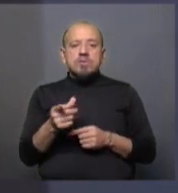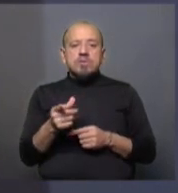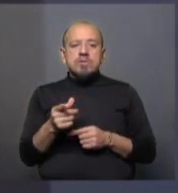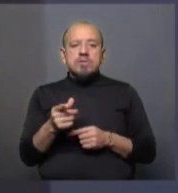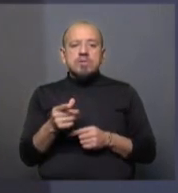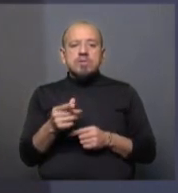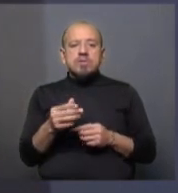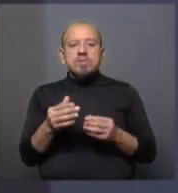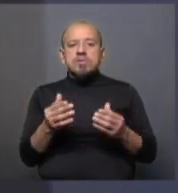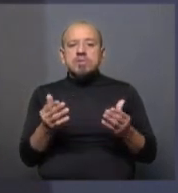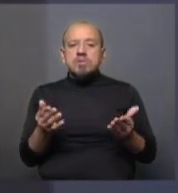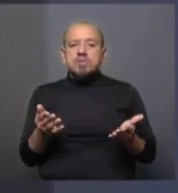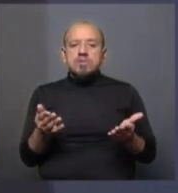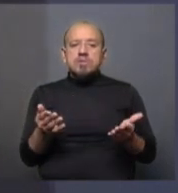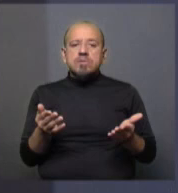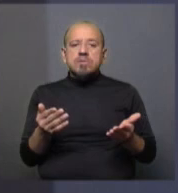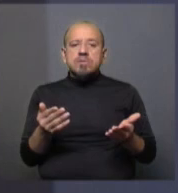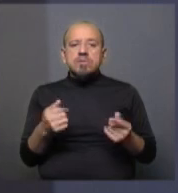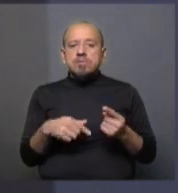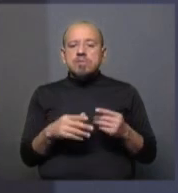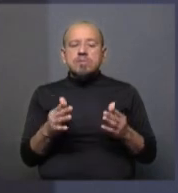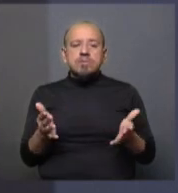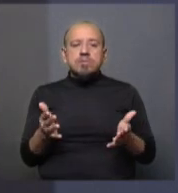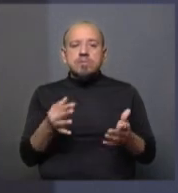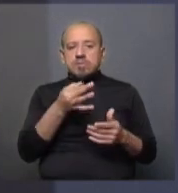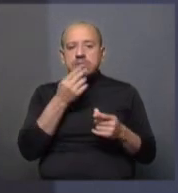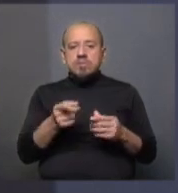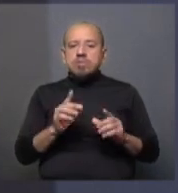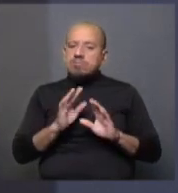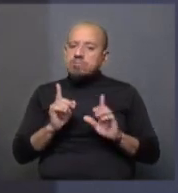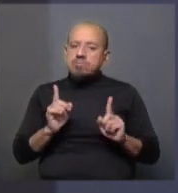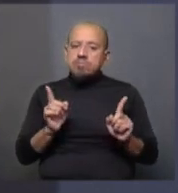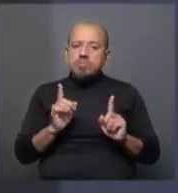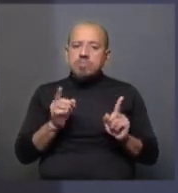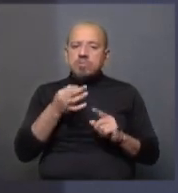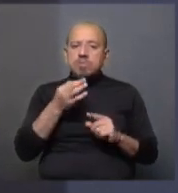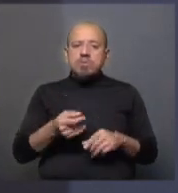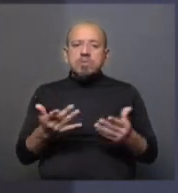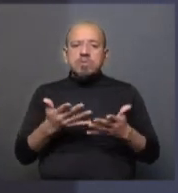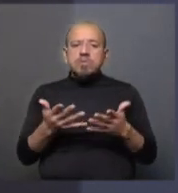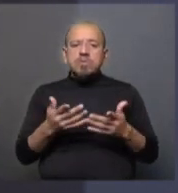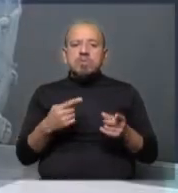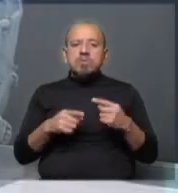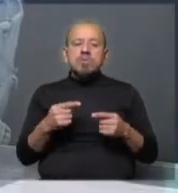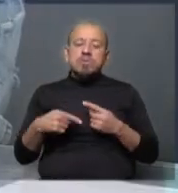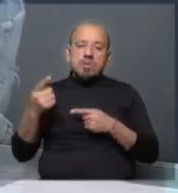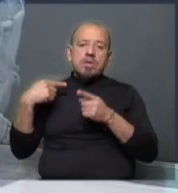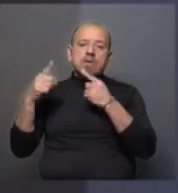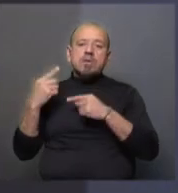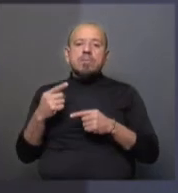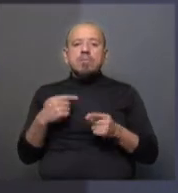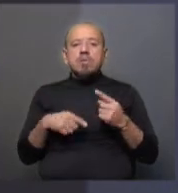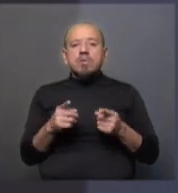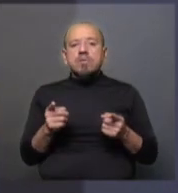renombrado este que quiero aclarar que no estoy hablando de Esto justamente ahora esto viene desde antes no pero